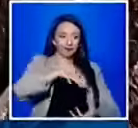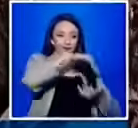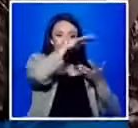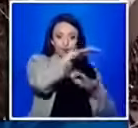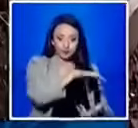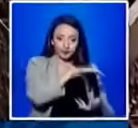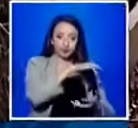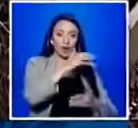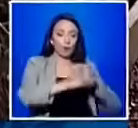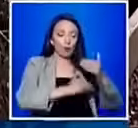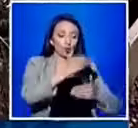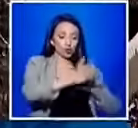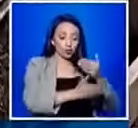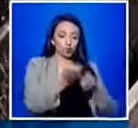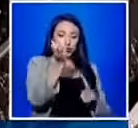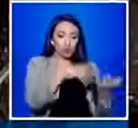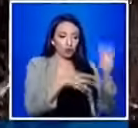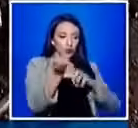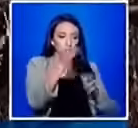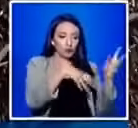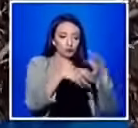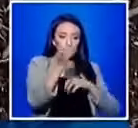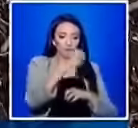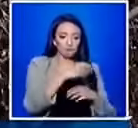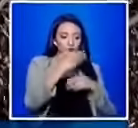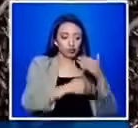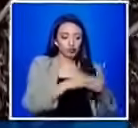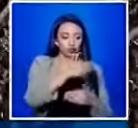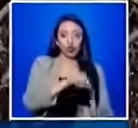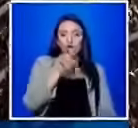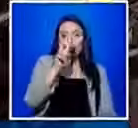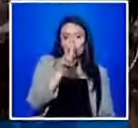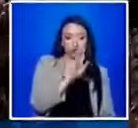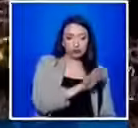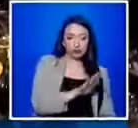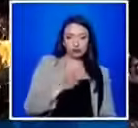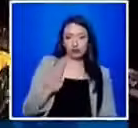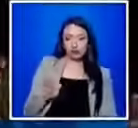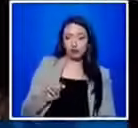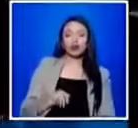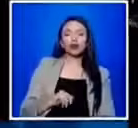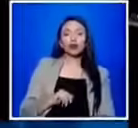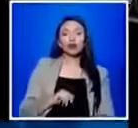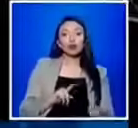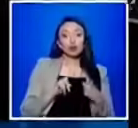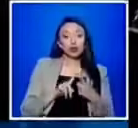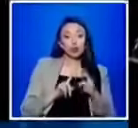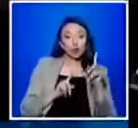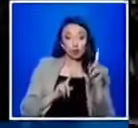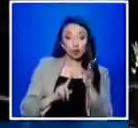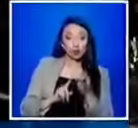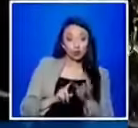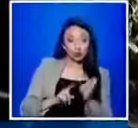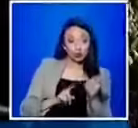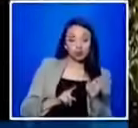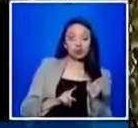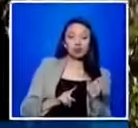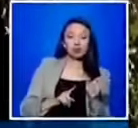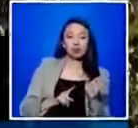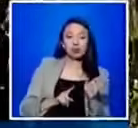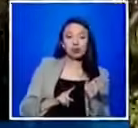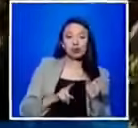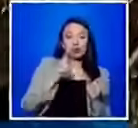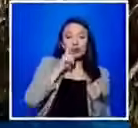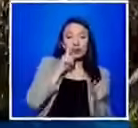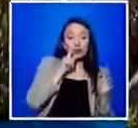nosotros colocamos, los chicos ingresan los desechos, nosotros generamos dos productos, un biofertilizante y que